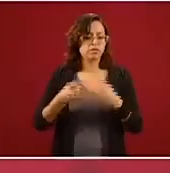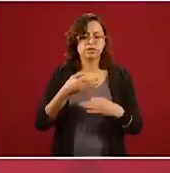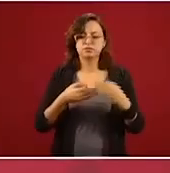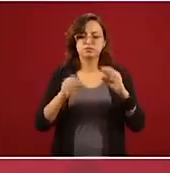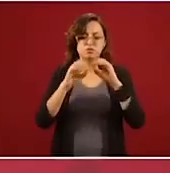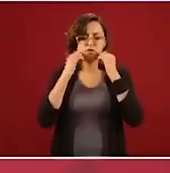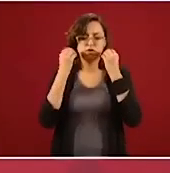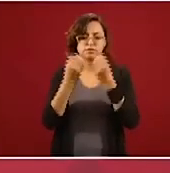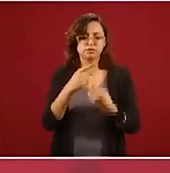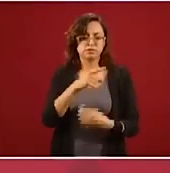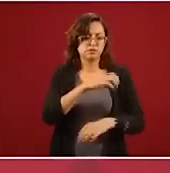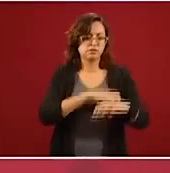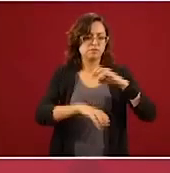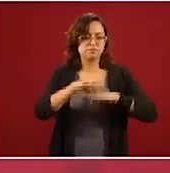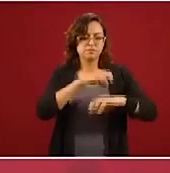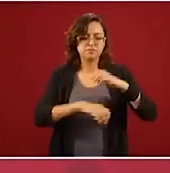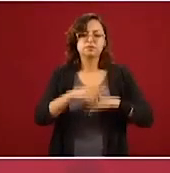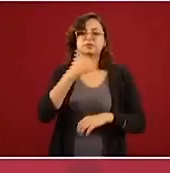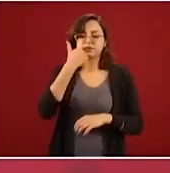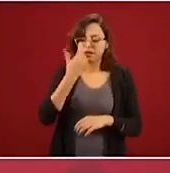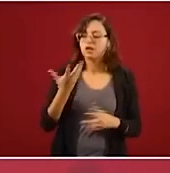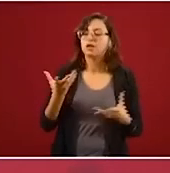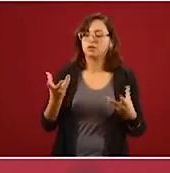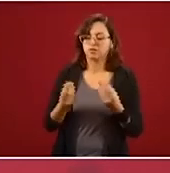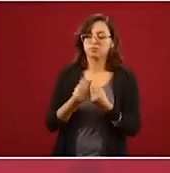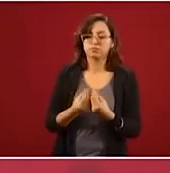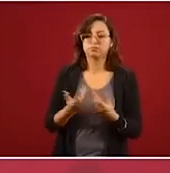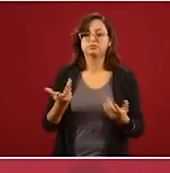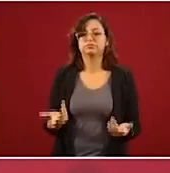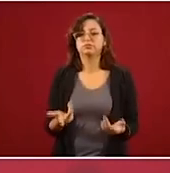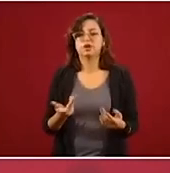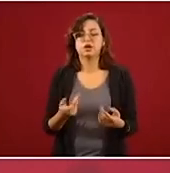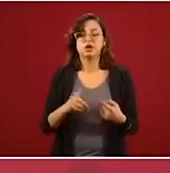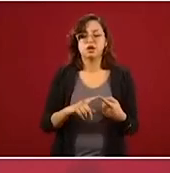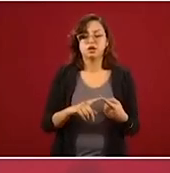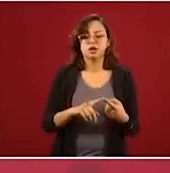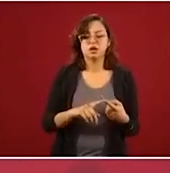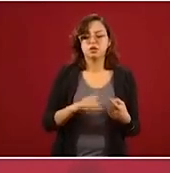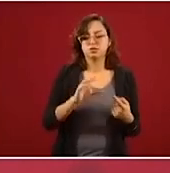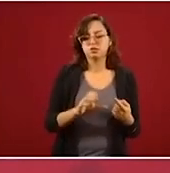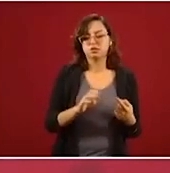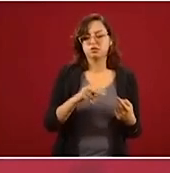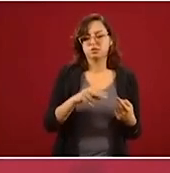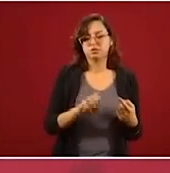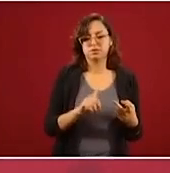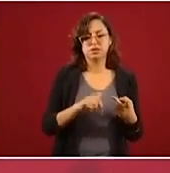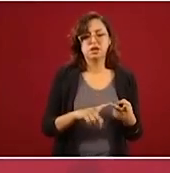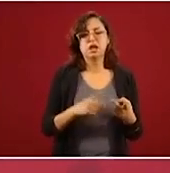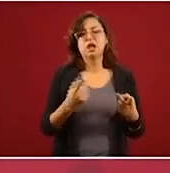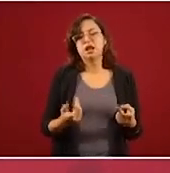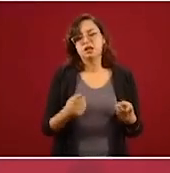organizaciones del sector empresarial, sea el Consejo Coordinador Empresarial, sean las cámaras,